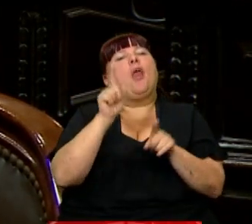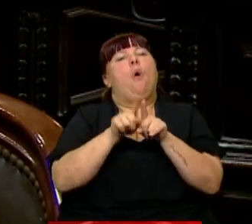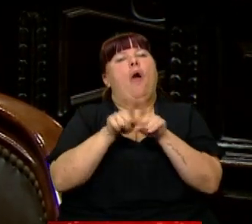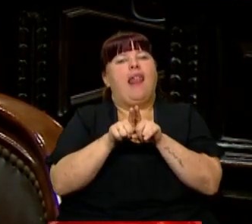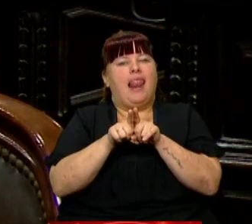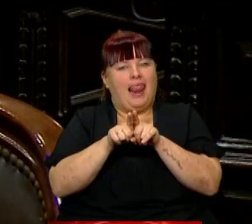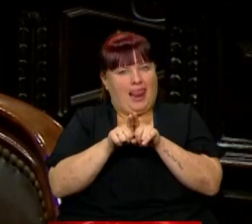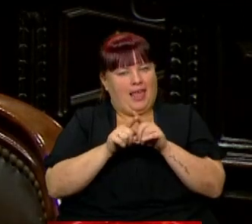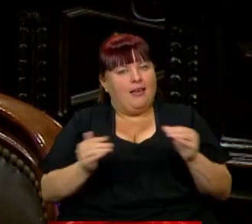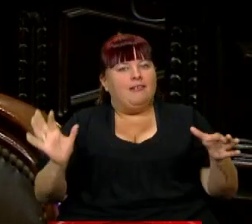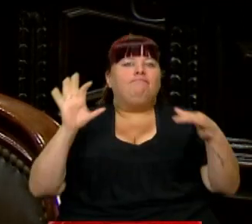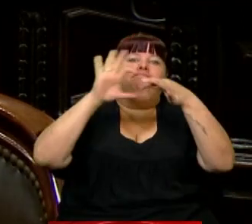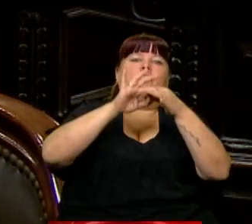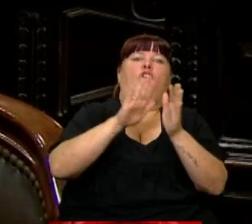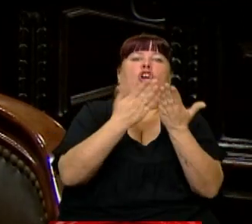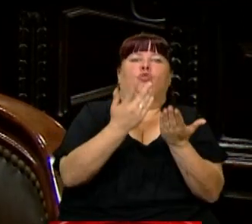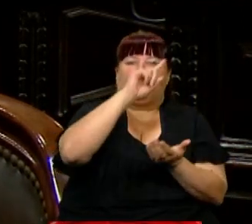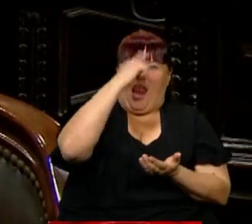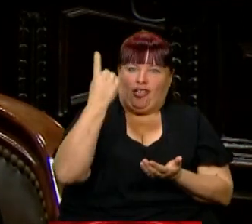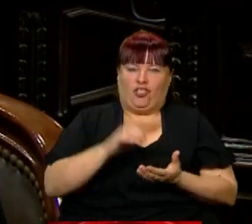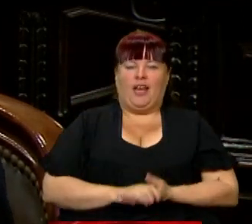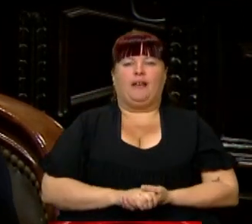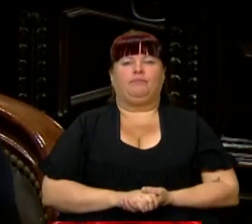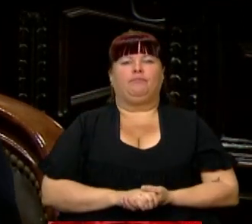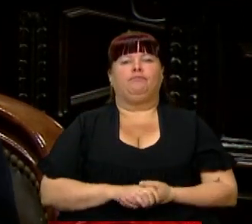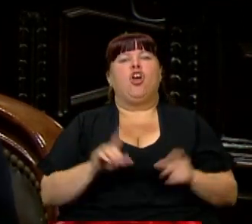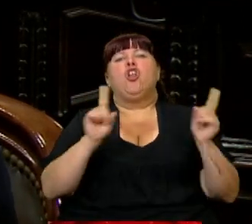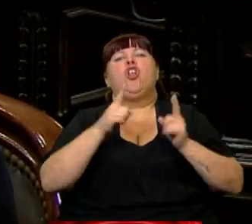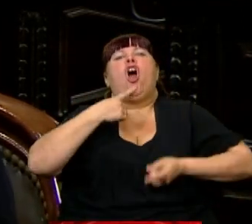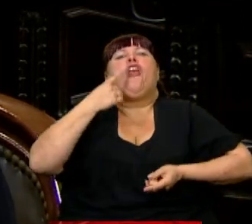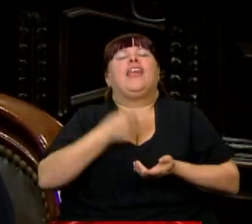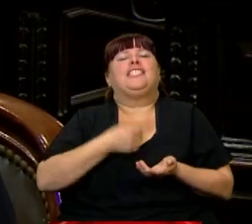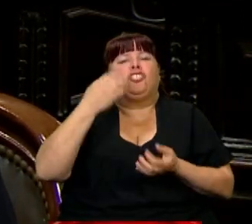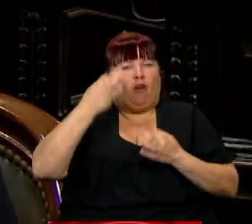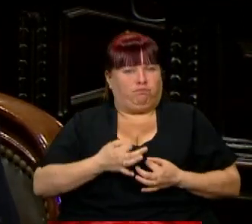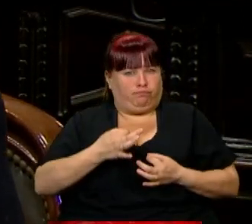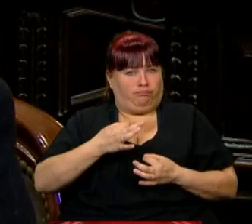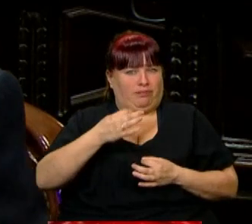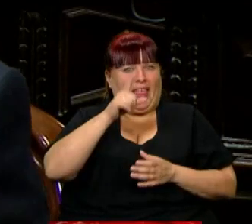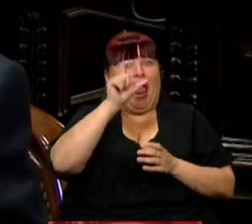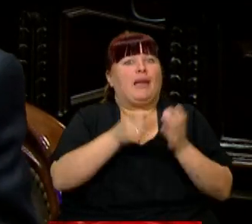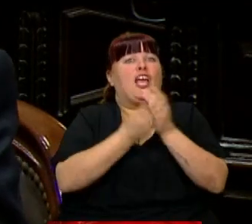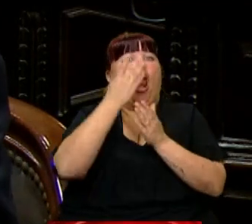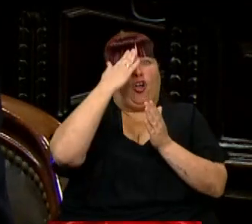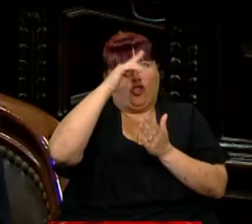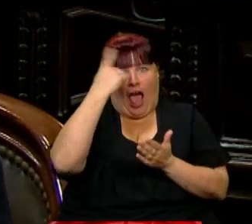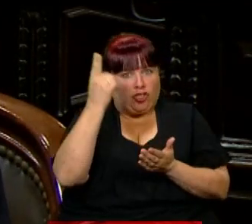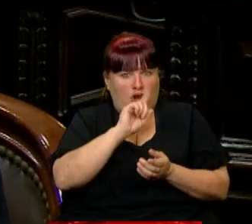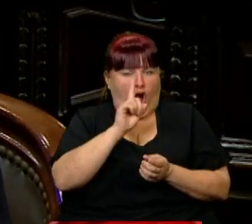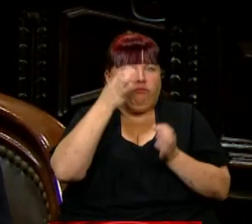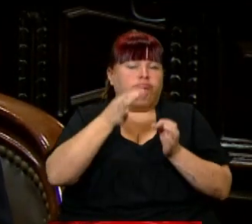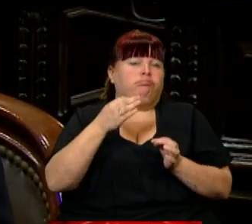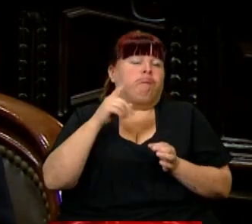dar rango constitucional. No por una decisión expresa del constituyente, sino por